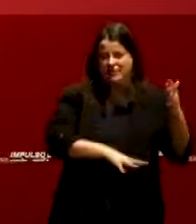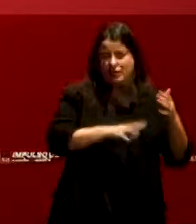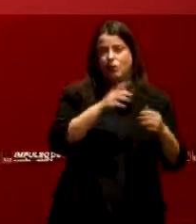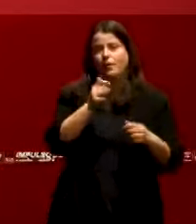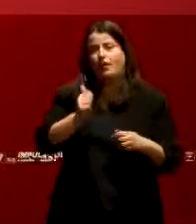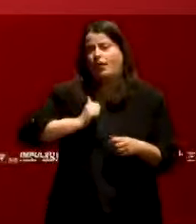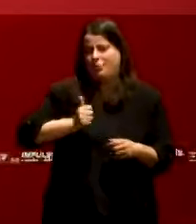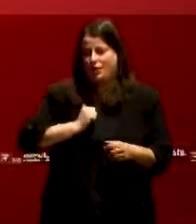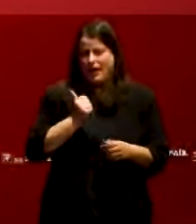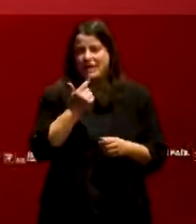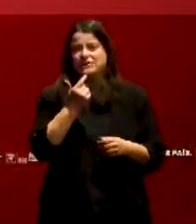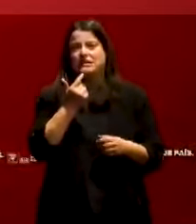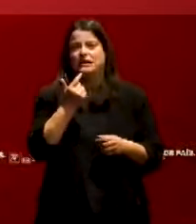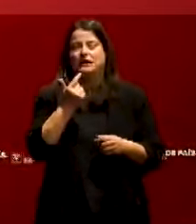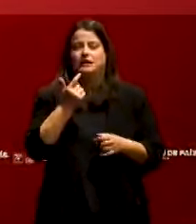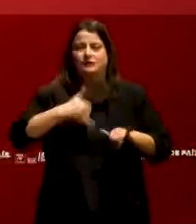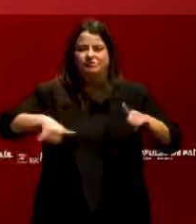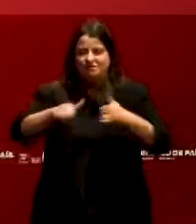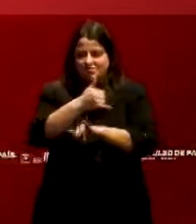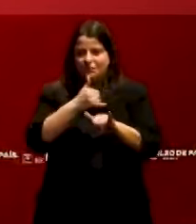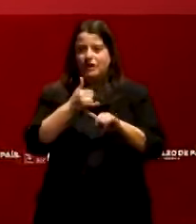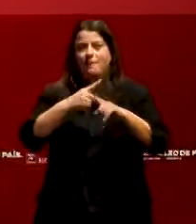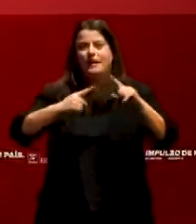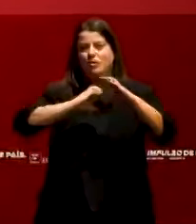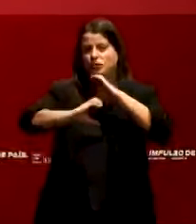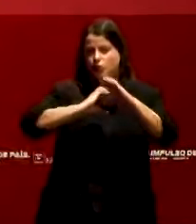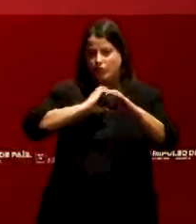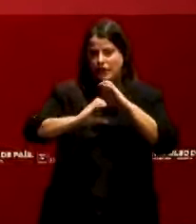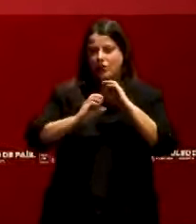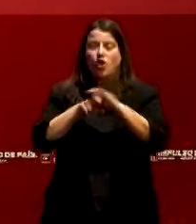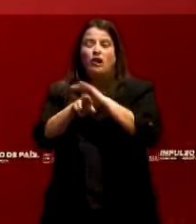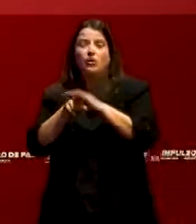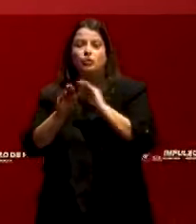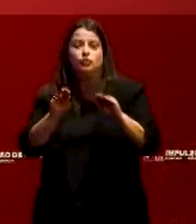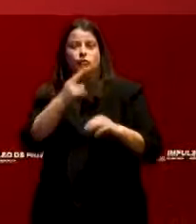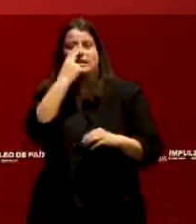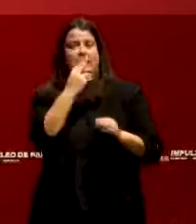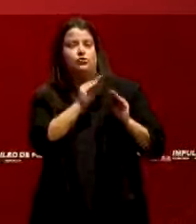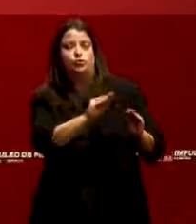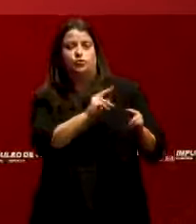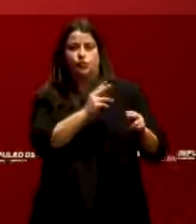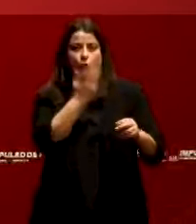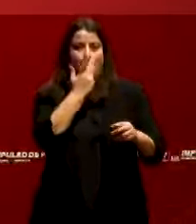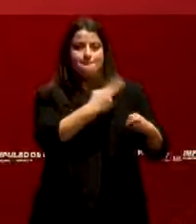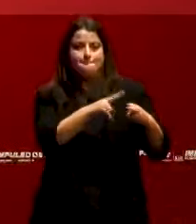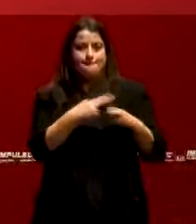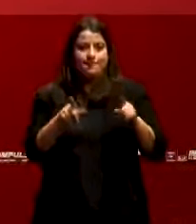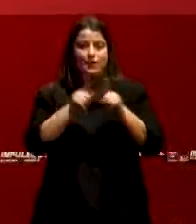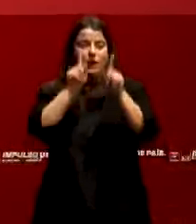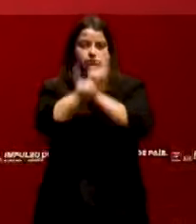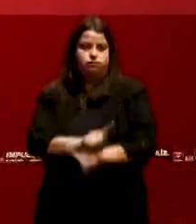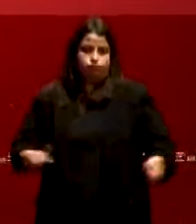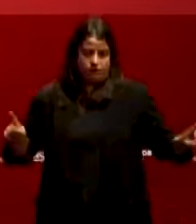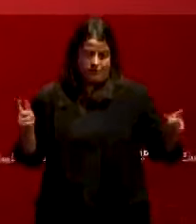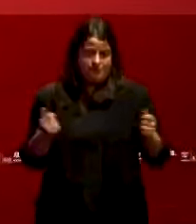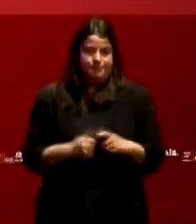indebida, fraudulenta, vergonzante de los medios del Estado para intereses partidistas como cortina de humo, dice